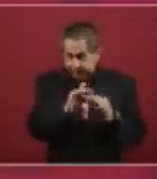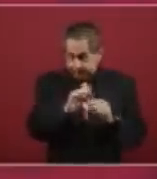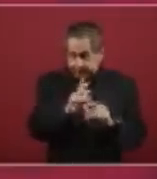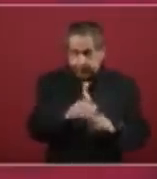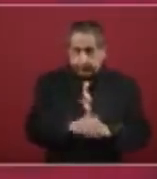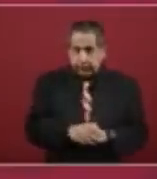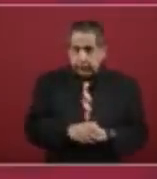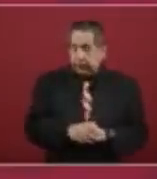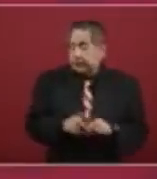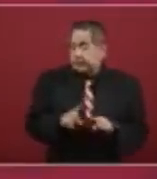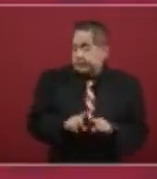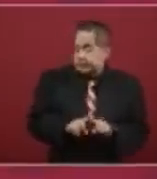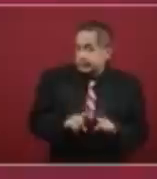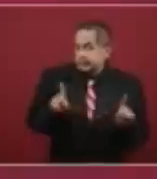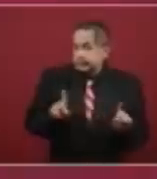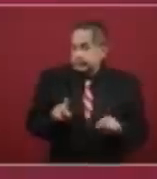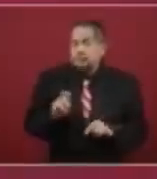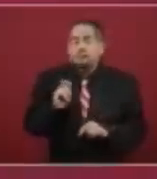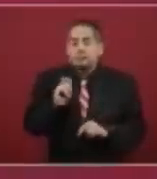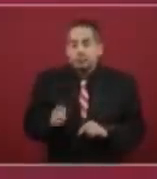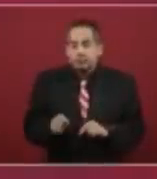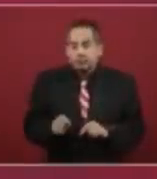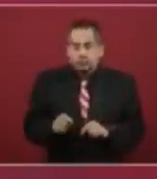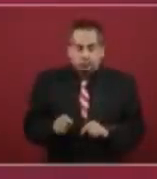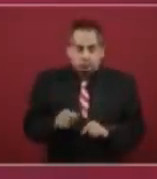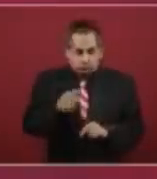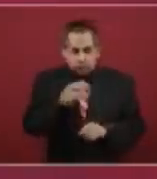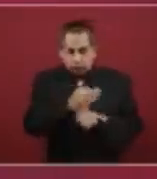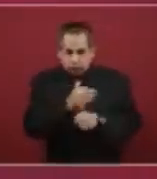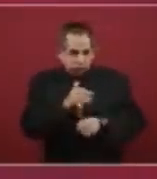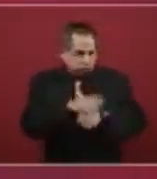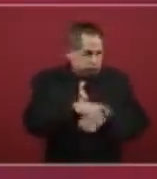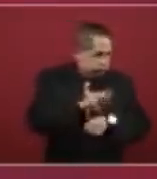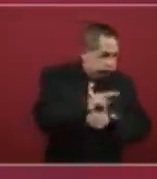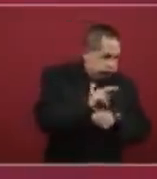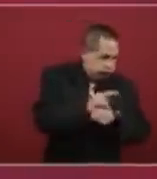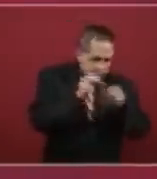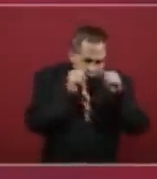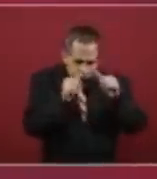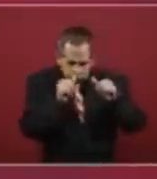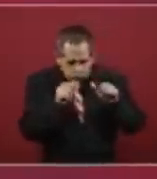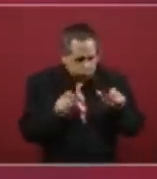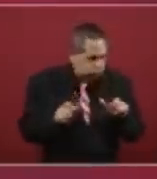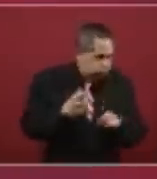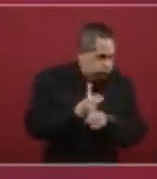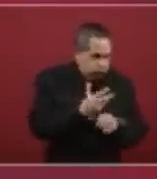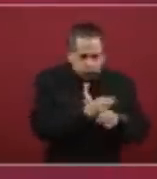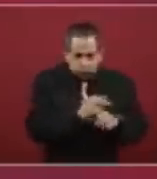la diferencia, además de que se está atendiendo y de que